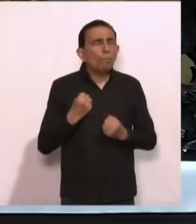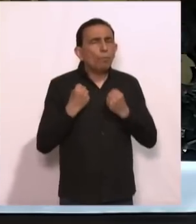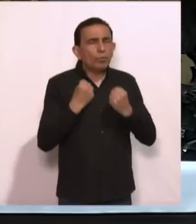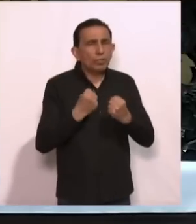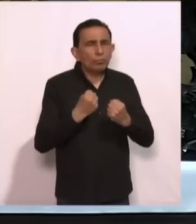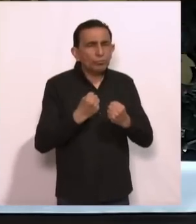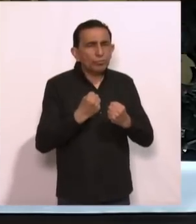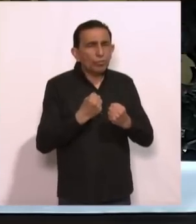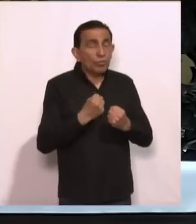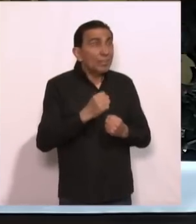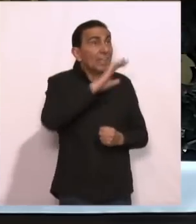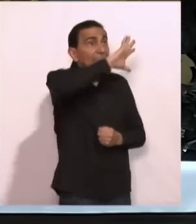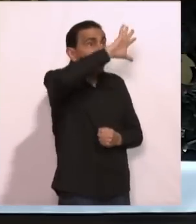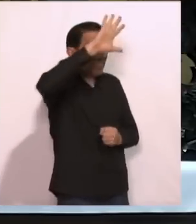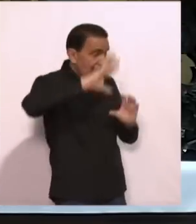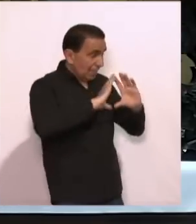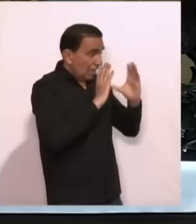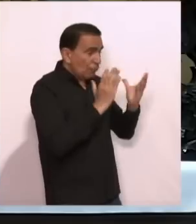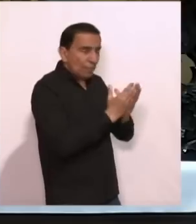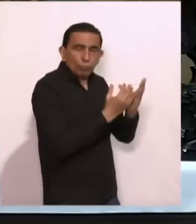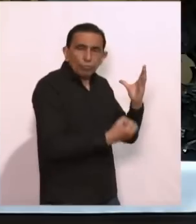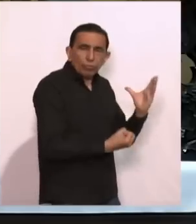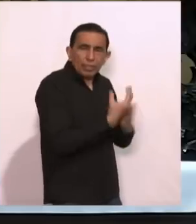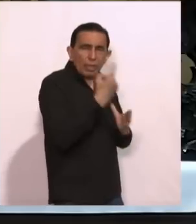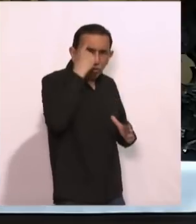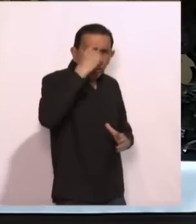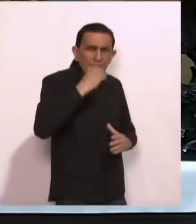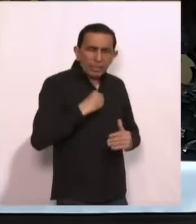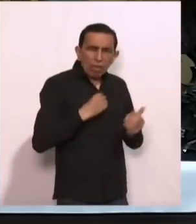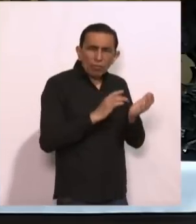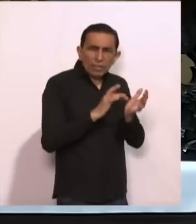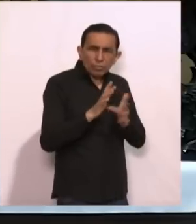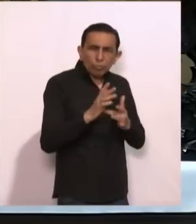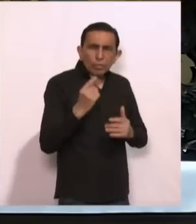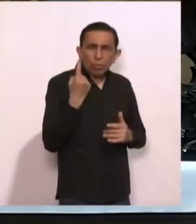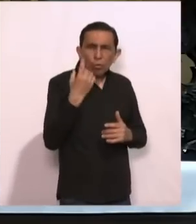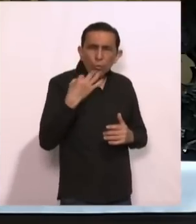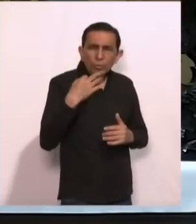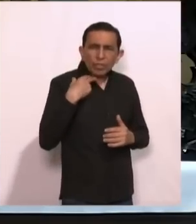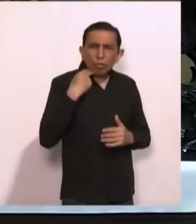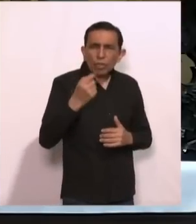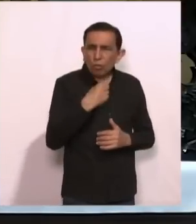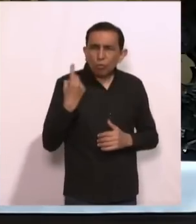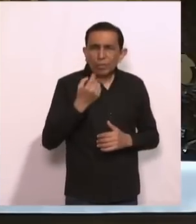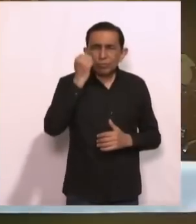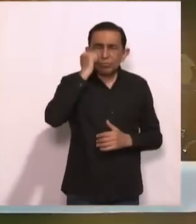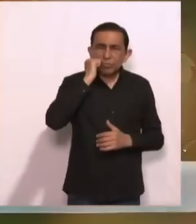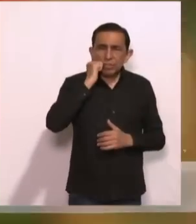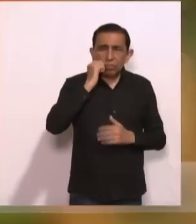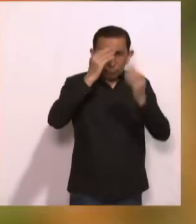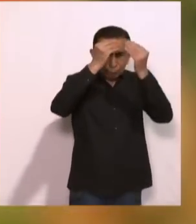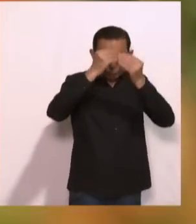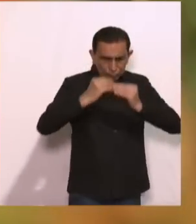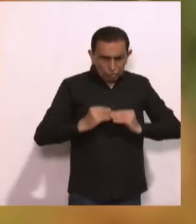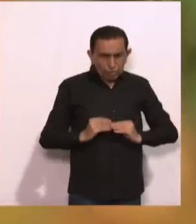Todopoderoso, Creador del cielo y de la tierra. Creo en Jesucristo, su único Hijo, nuestro Señor, que